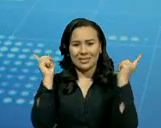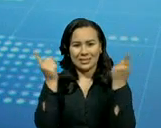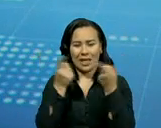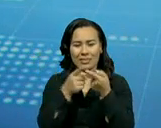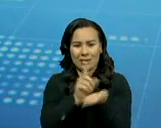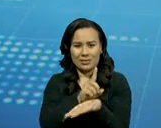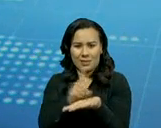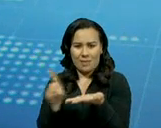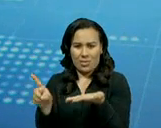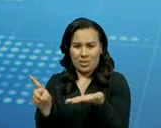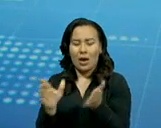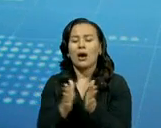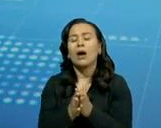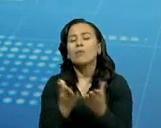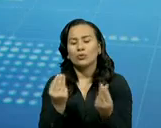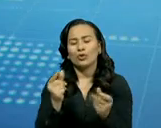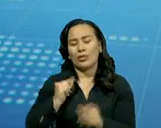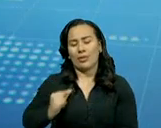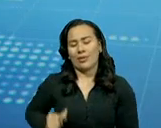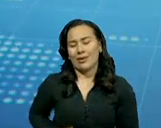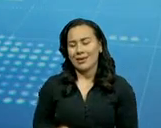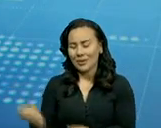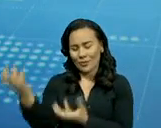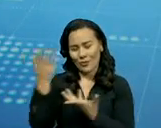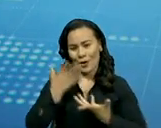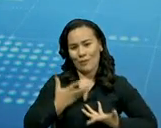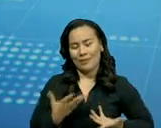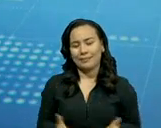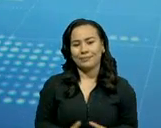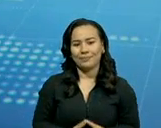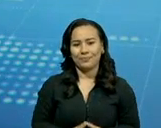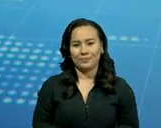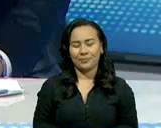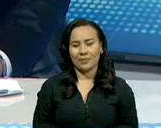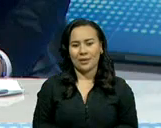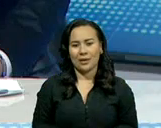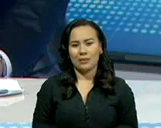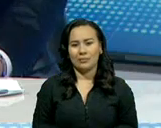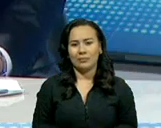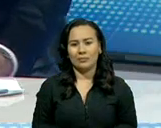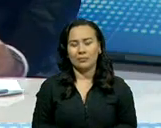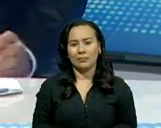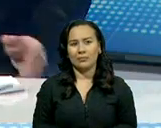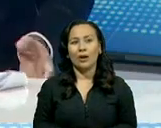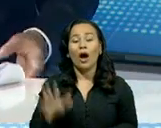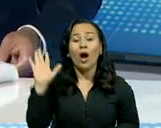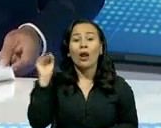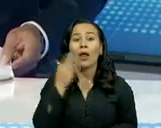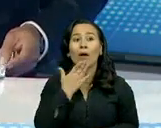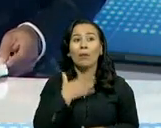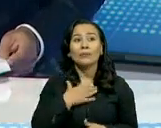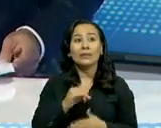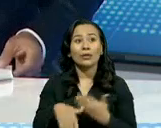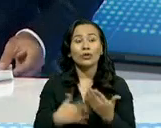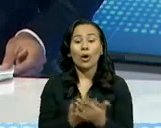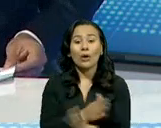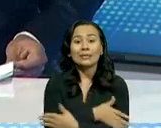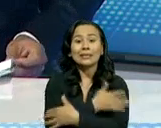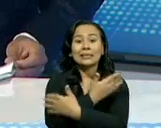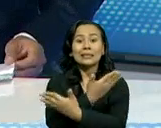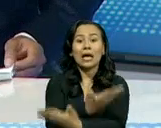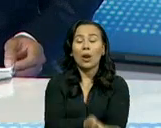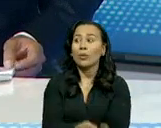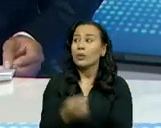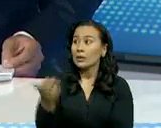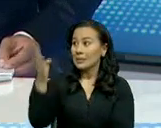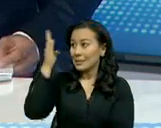en el lugar y nos da más detalles. Adelante, Julio César. Hola, ¿qué tal? Muy buenas noches, un saludo a estudio y a